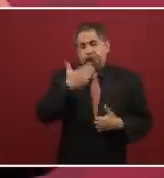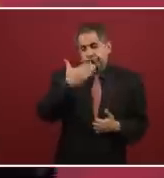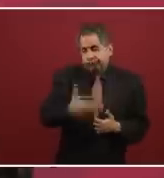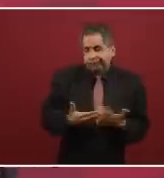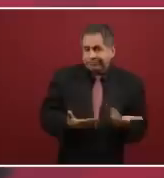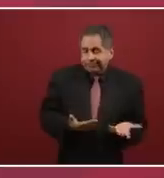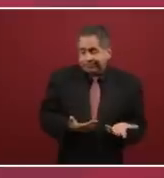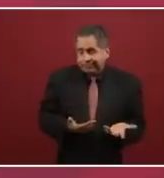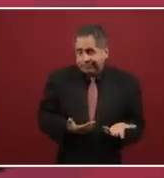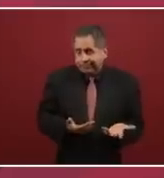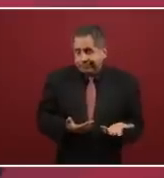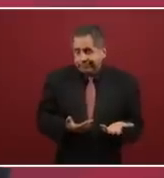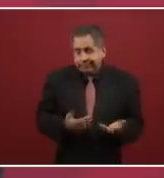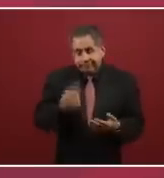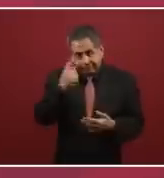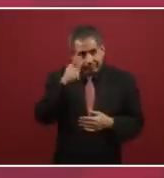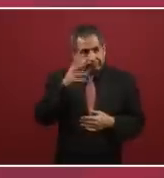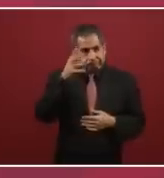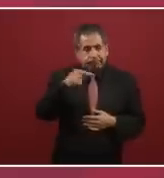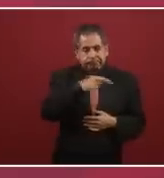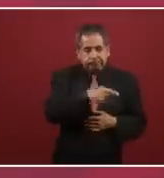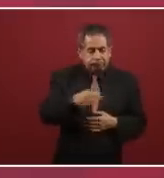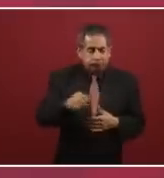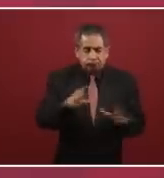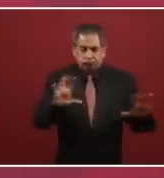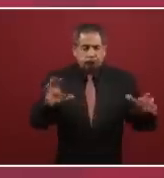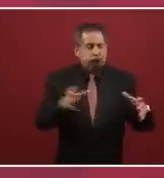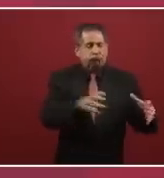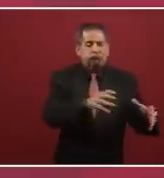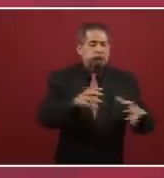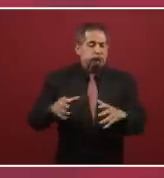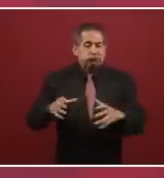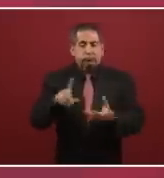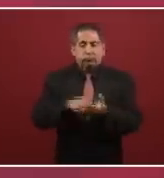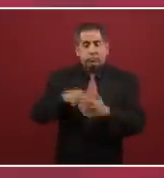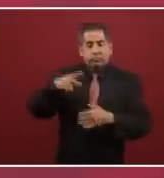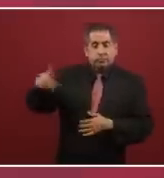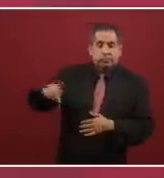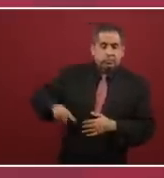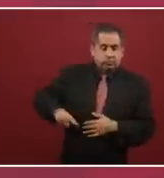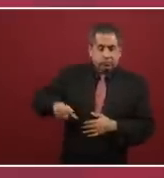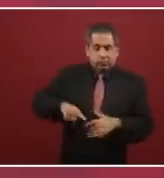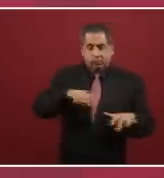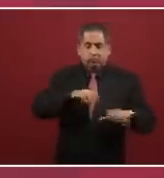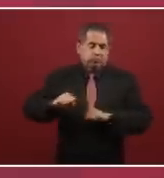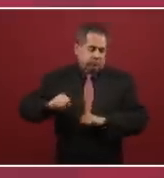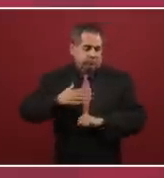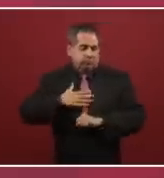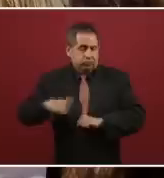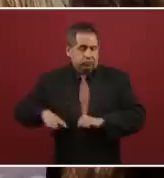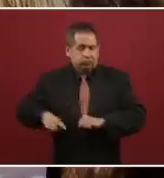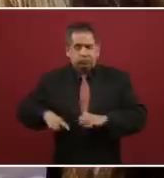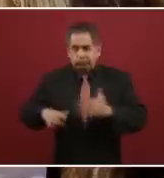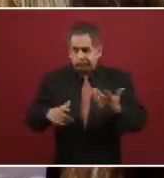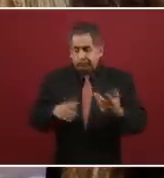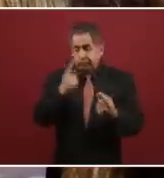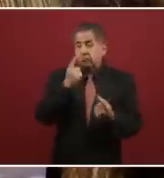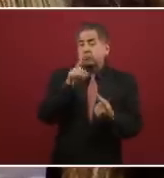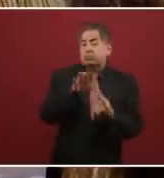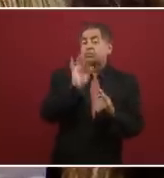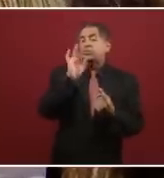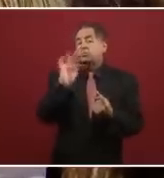sea, y tener este consorcio del gobierno o del Estado. Esa es una